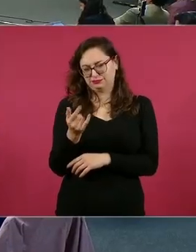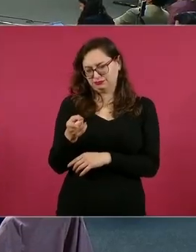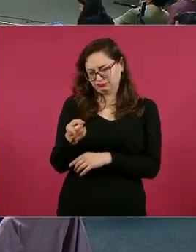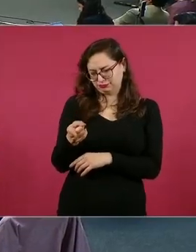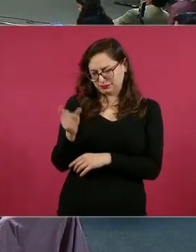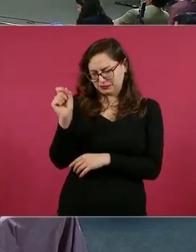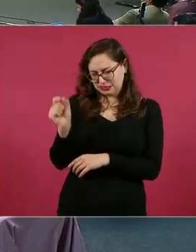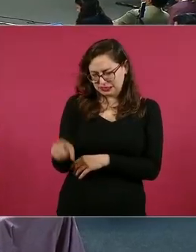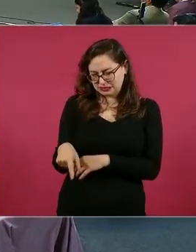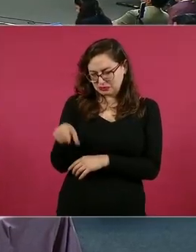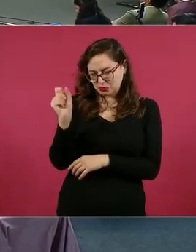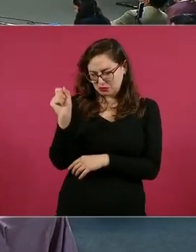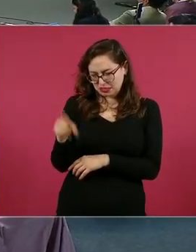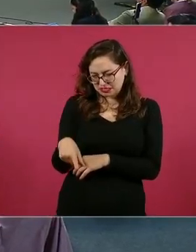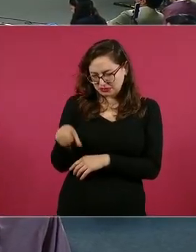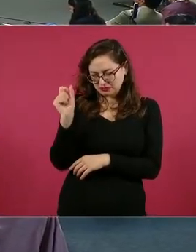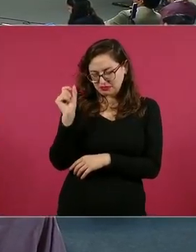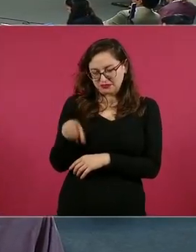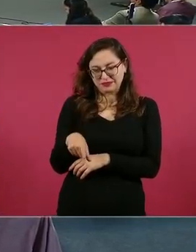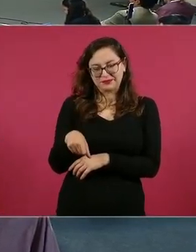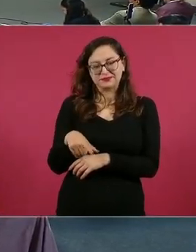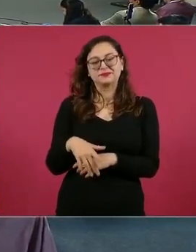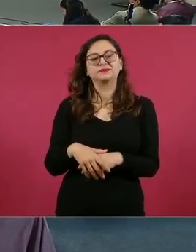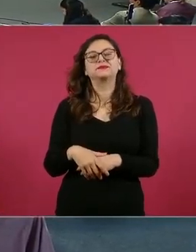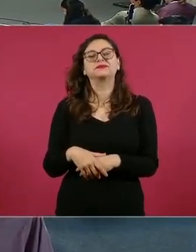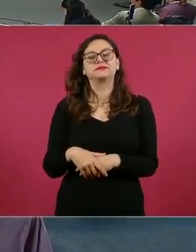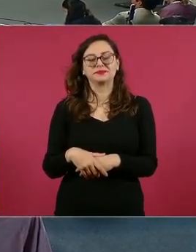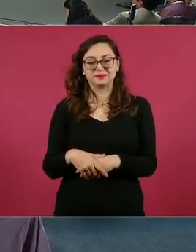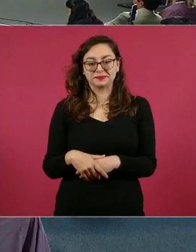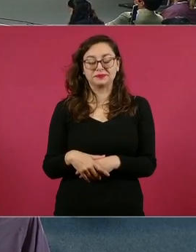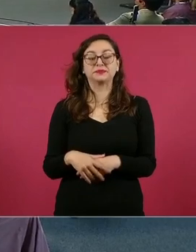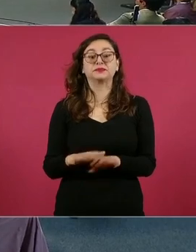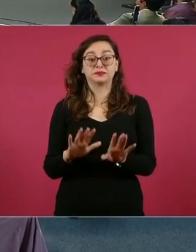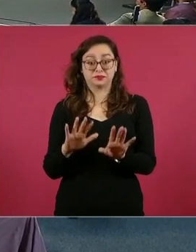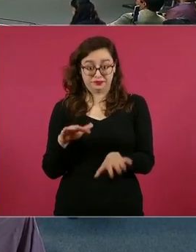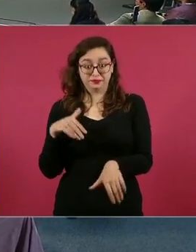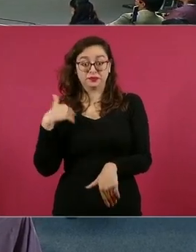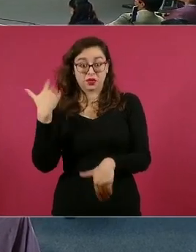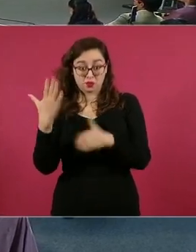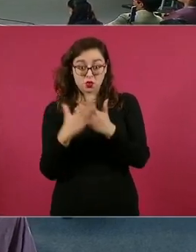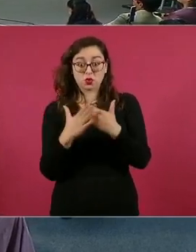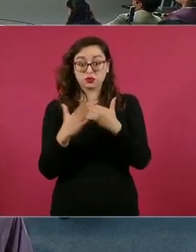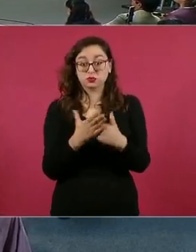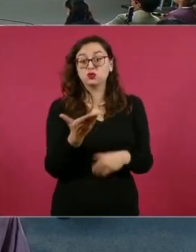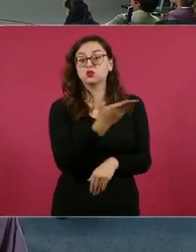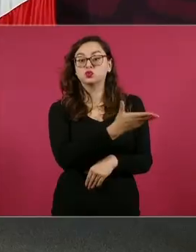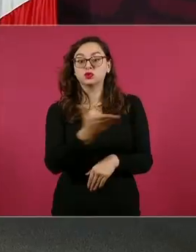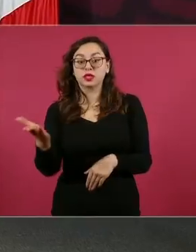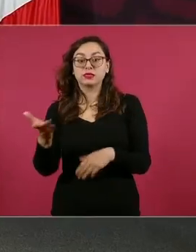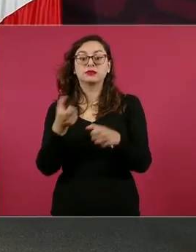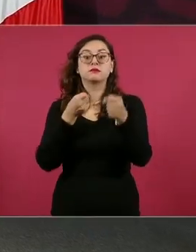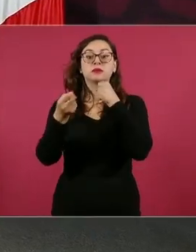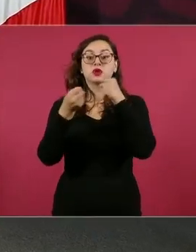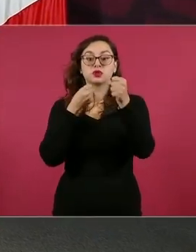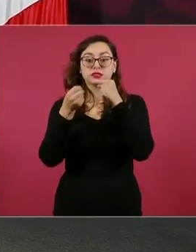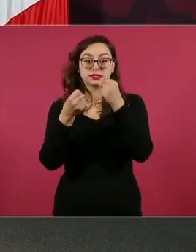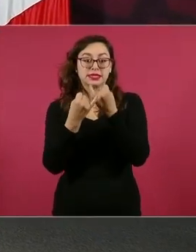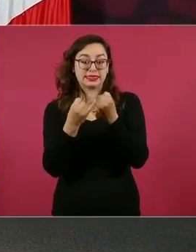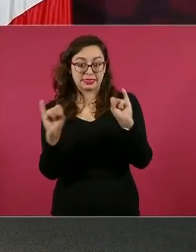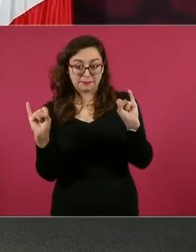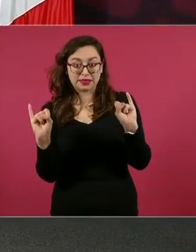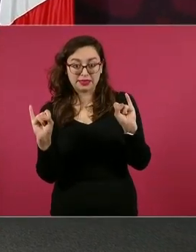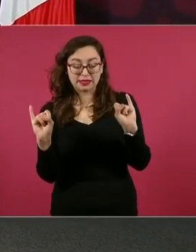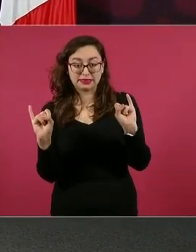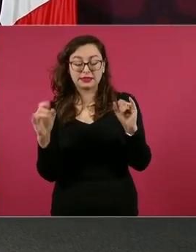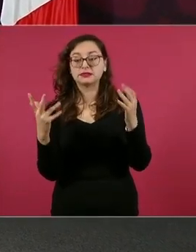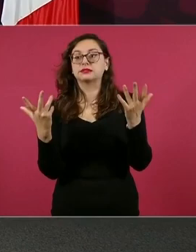tendenciosa Entonces qué bueno que van a tener el congreso y hay que